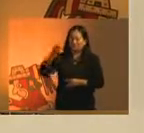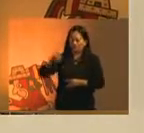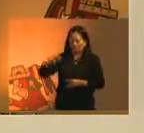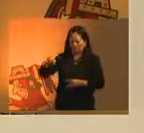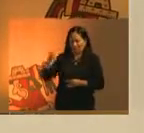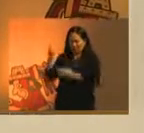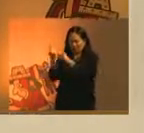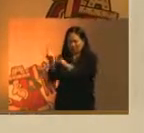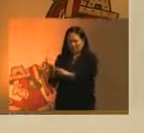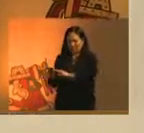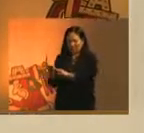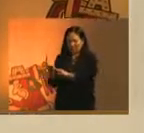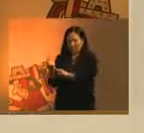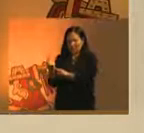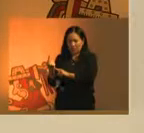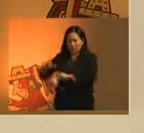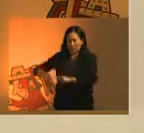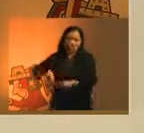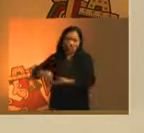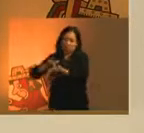sino a contrapelo